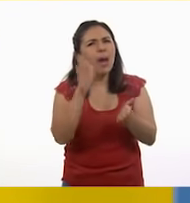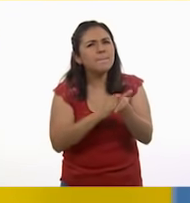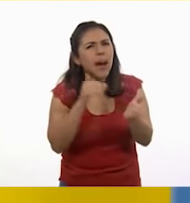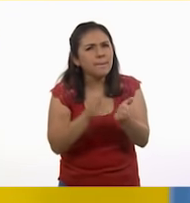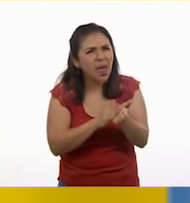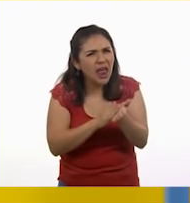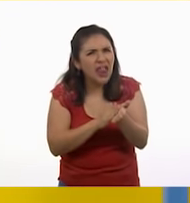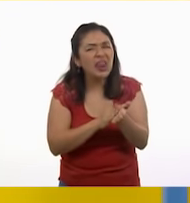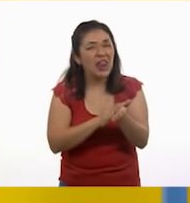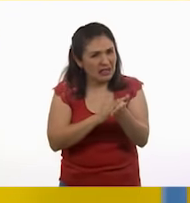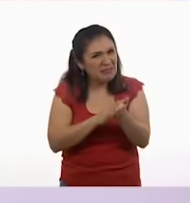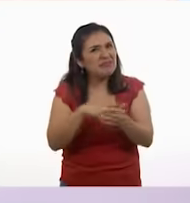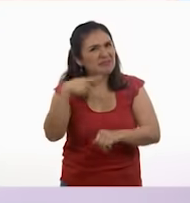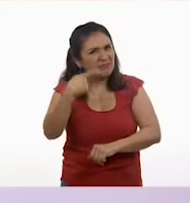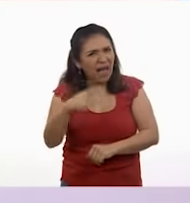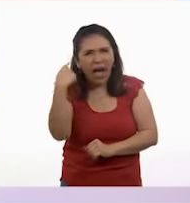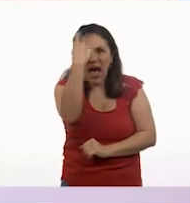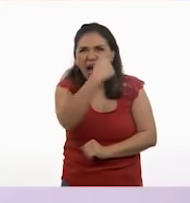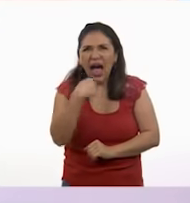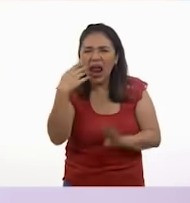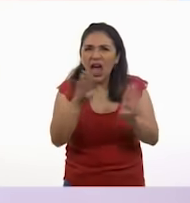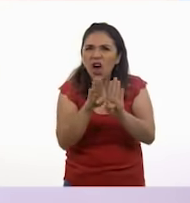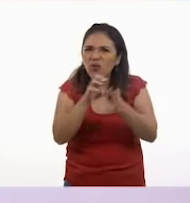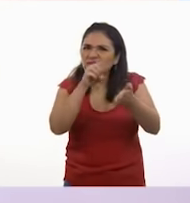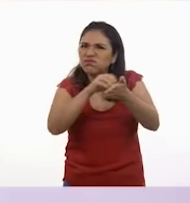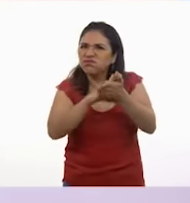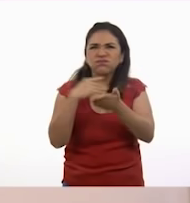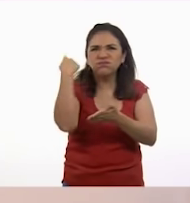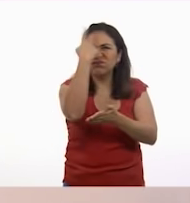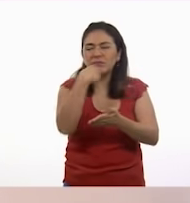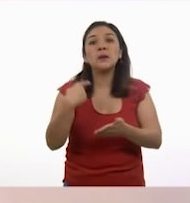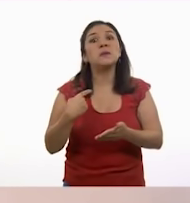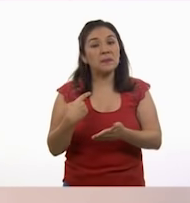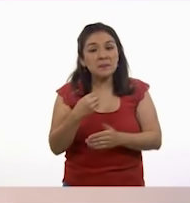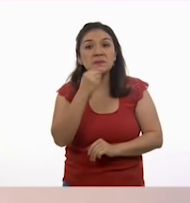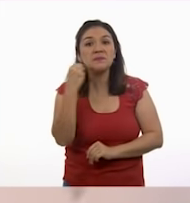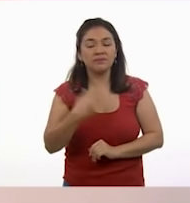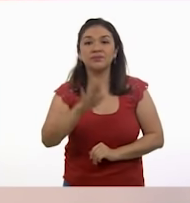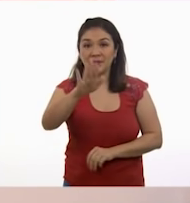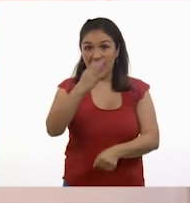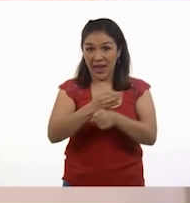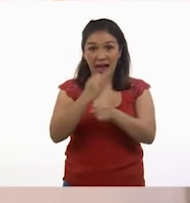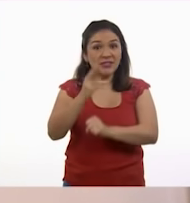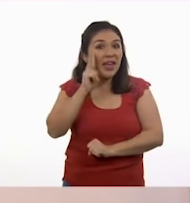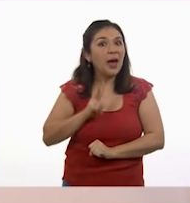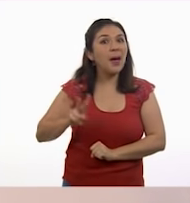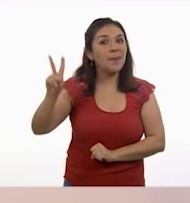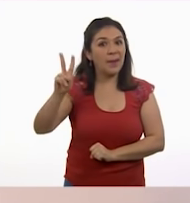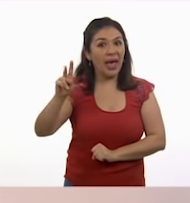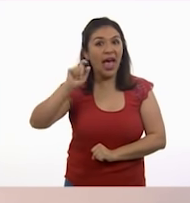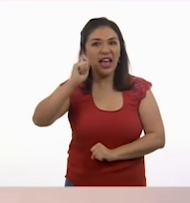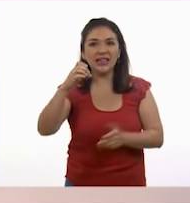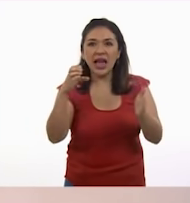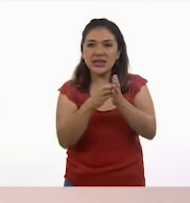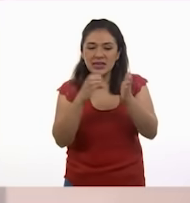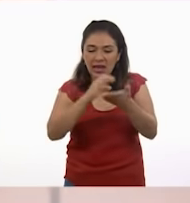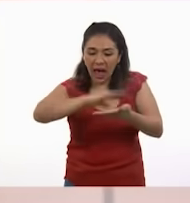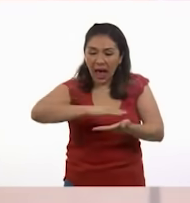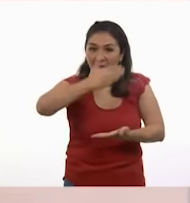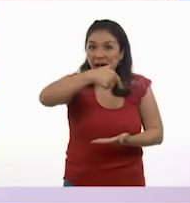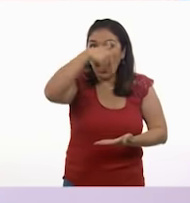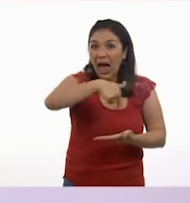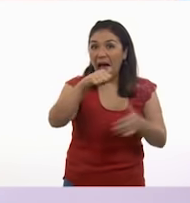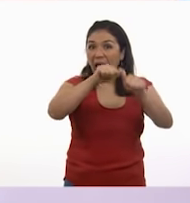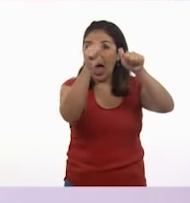son misteriosas por la manera en que plasman los rasgos así que vamos a pasar a nuestro a nuestra caja del arte